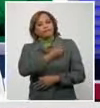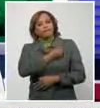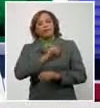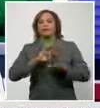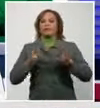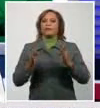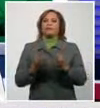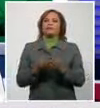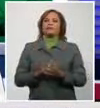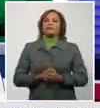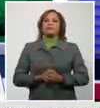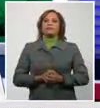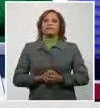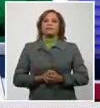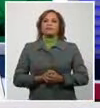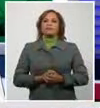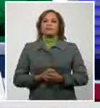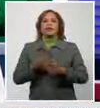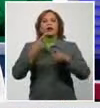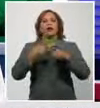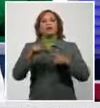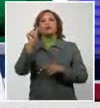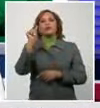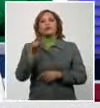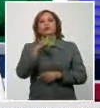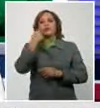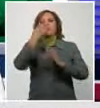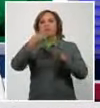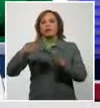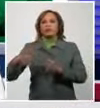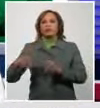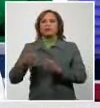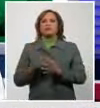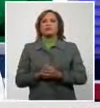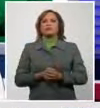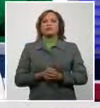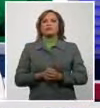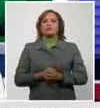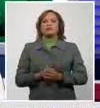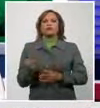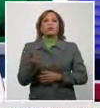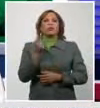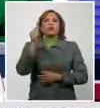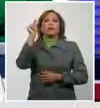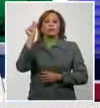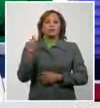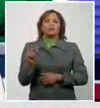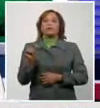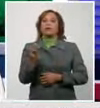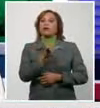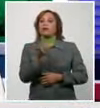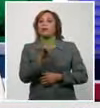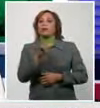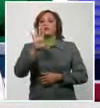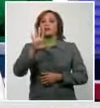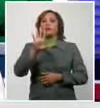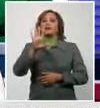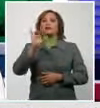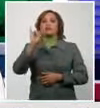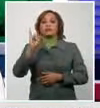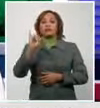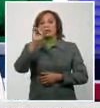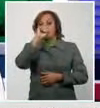Y la otra persona que falleció es una paciente también de 56 años